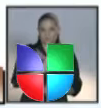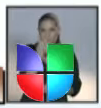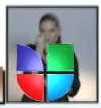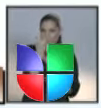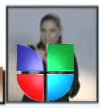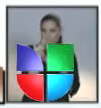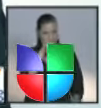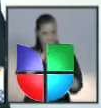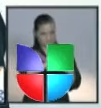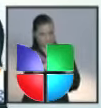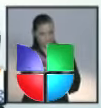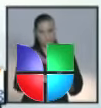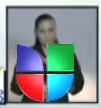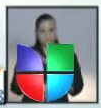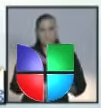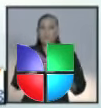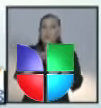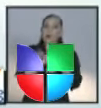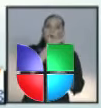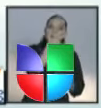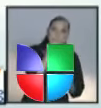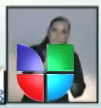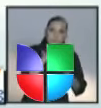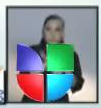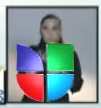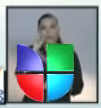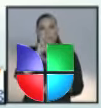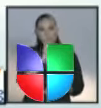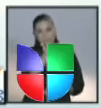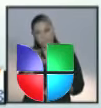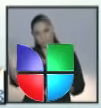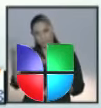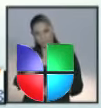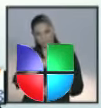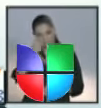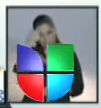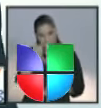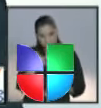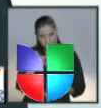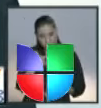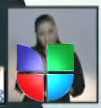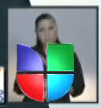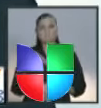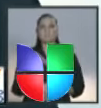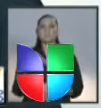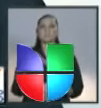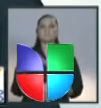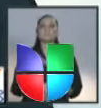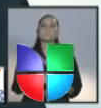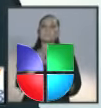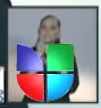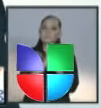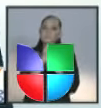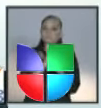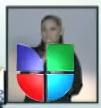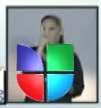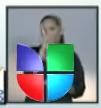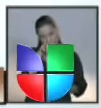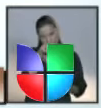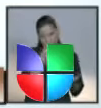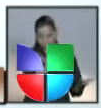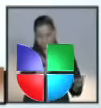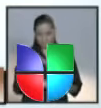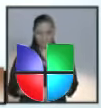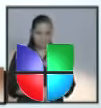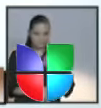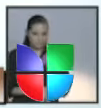acuerdo a los expertos Ninguno de los candidatos se quiere meter de frente con el asunto de la narcoviolencia porque es considerado una